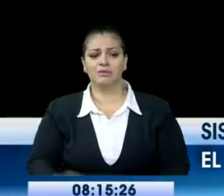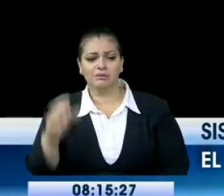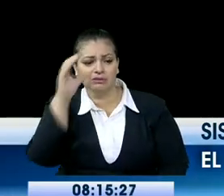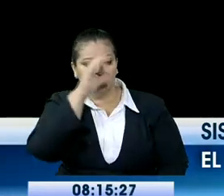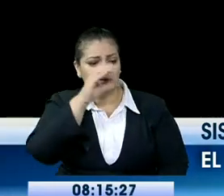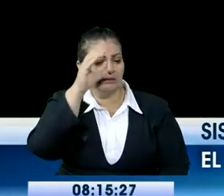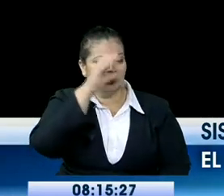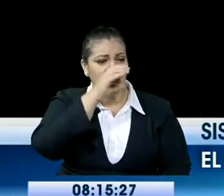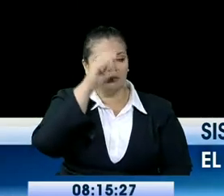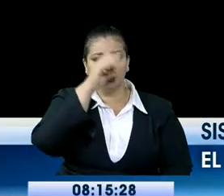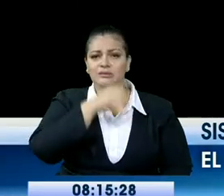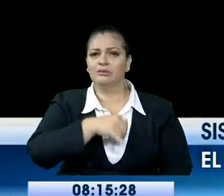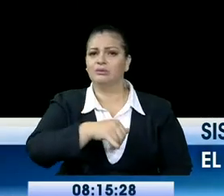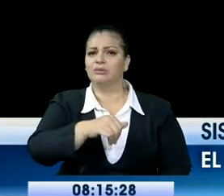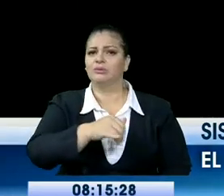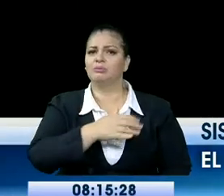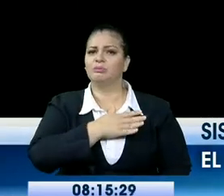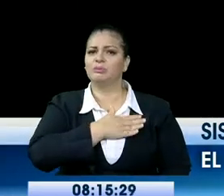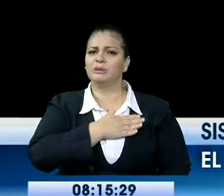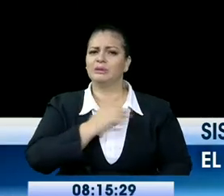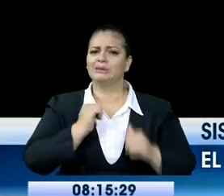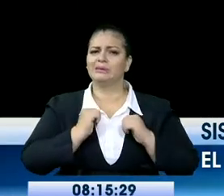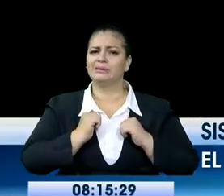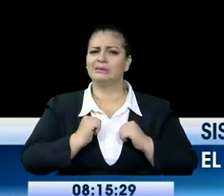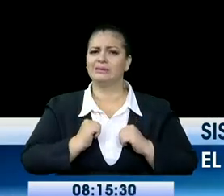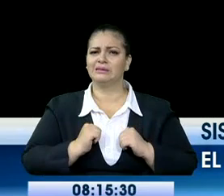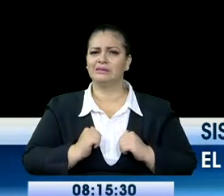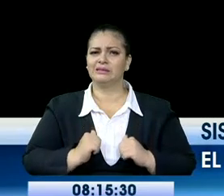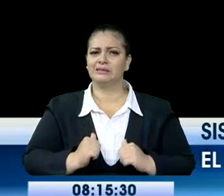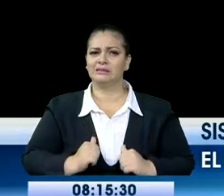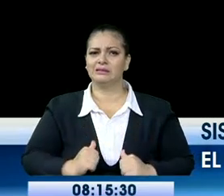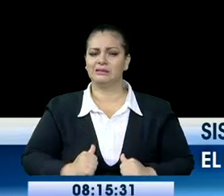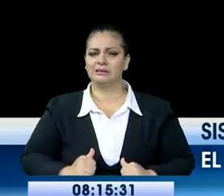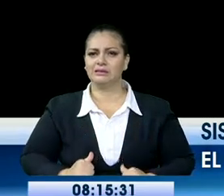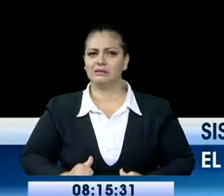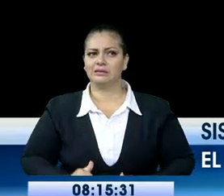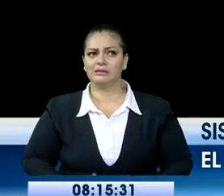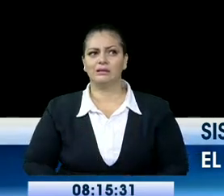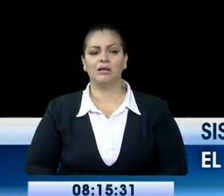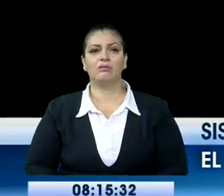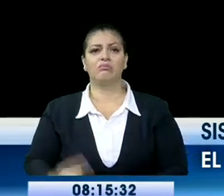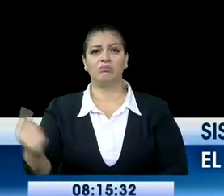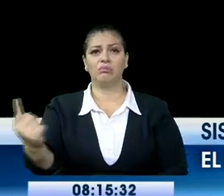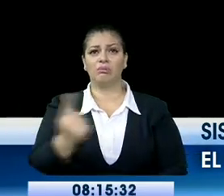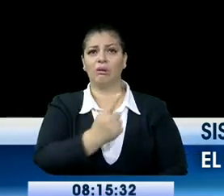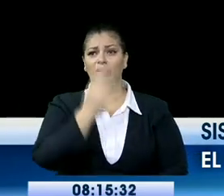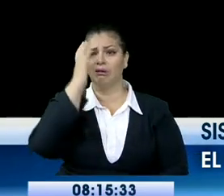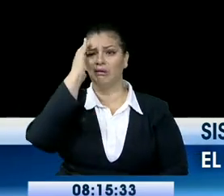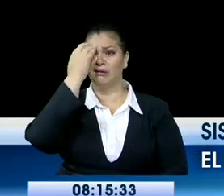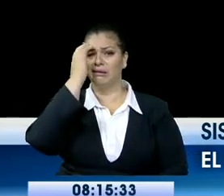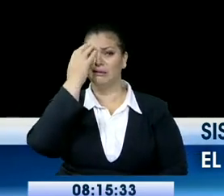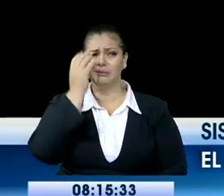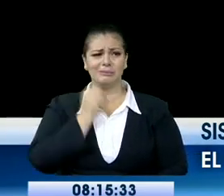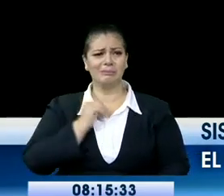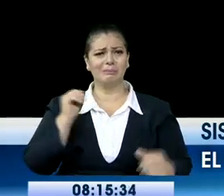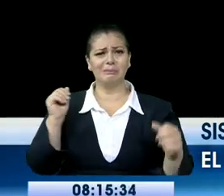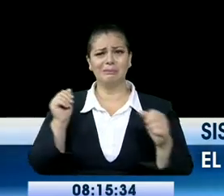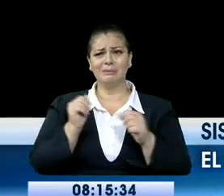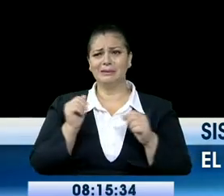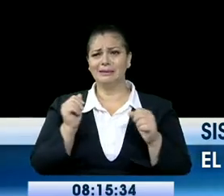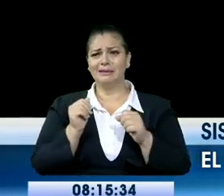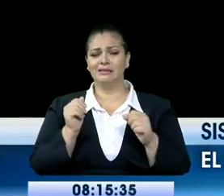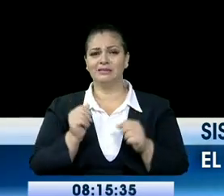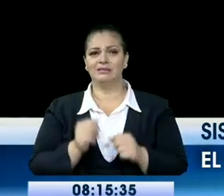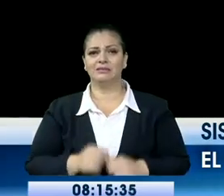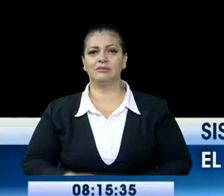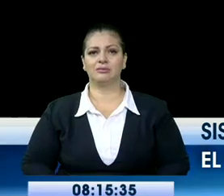lamentable. La gente pues está muy dolida con todo lo que ha pasado y con el susto, porque hace poco también fue otro sismo que se registró